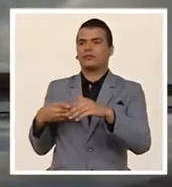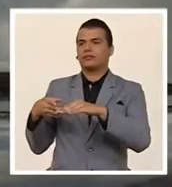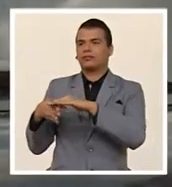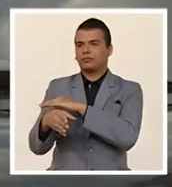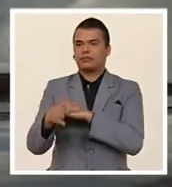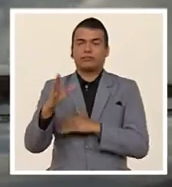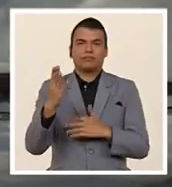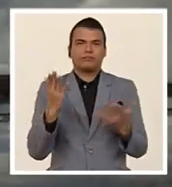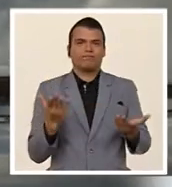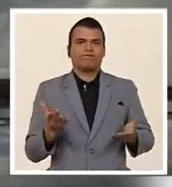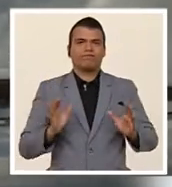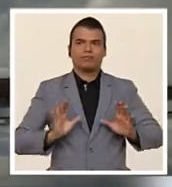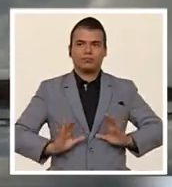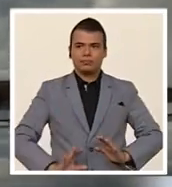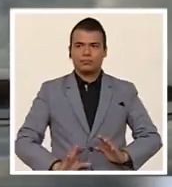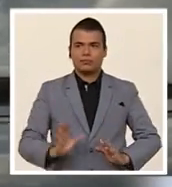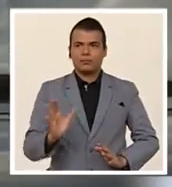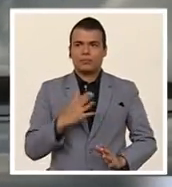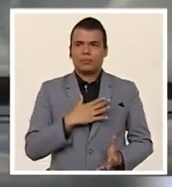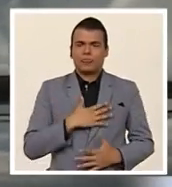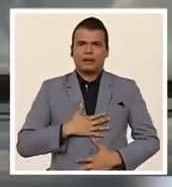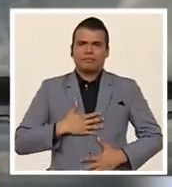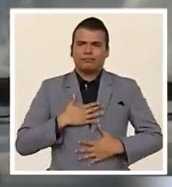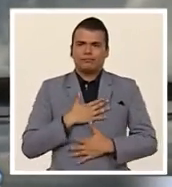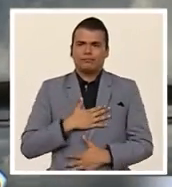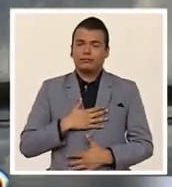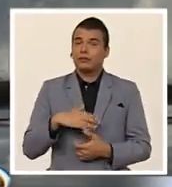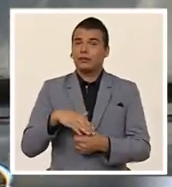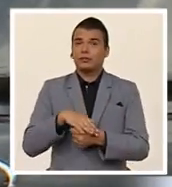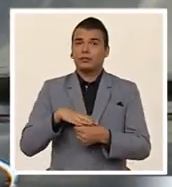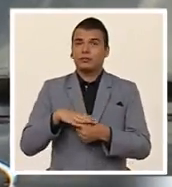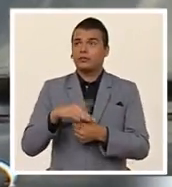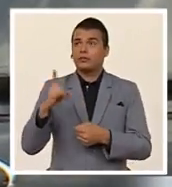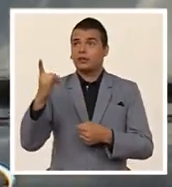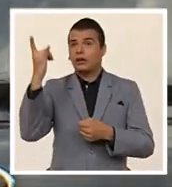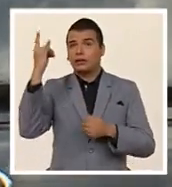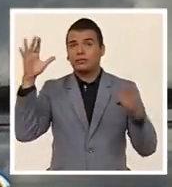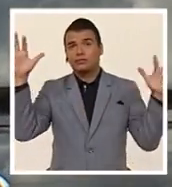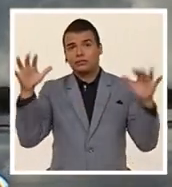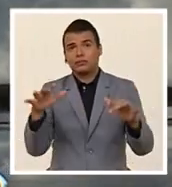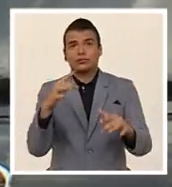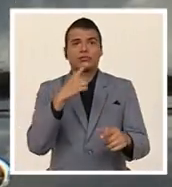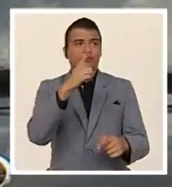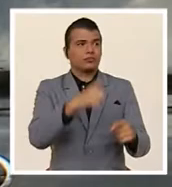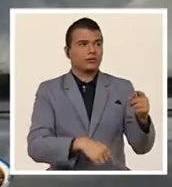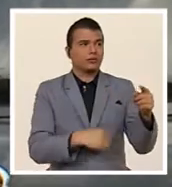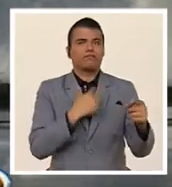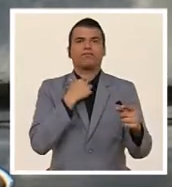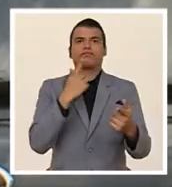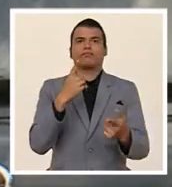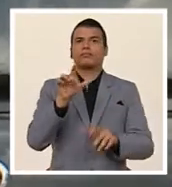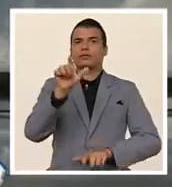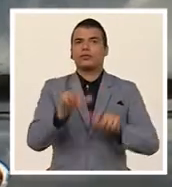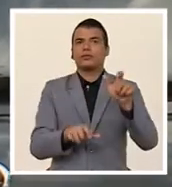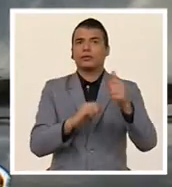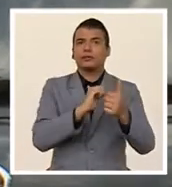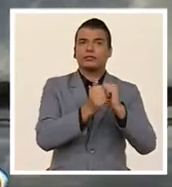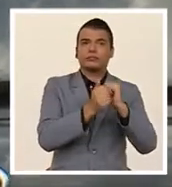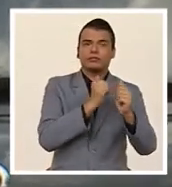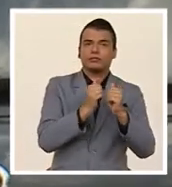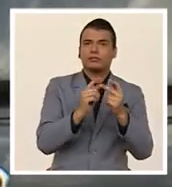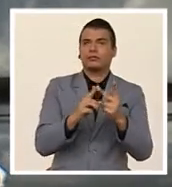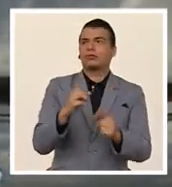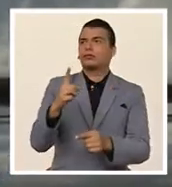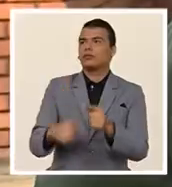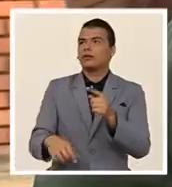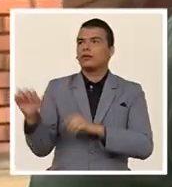estado pues como muy indispuesta por esta situación porque cada que hay un evento nos pone un problema para ingresar a nosotros los deportistas nos ponen problemas